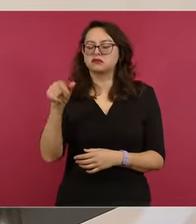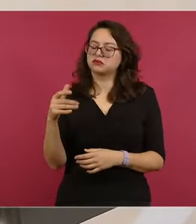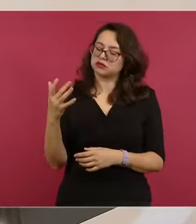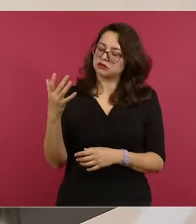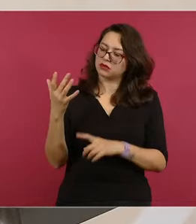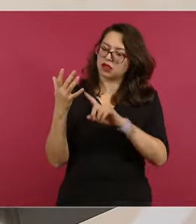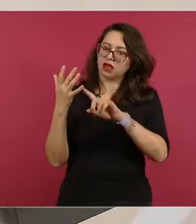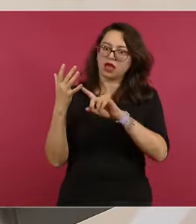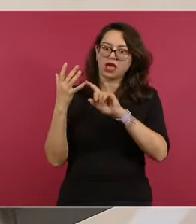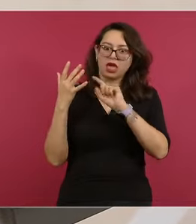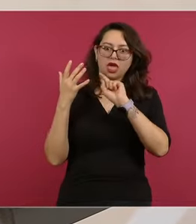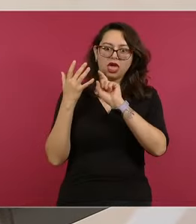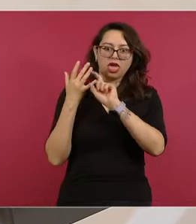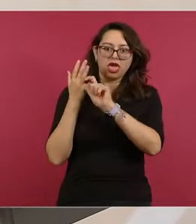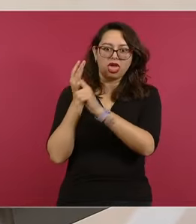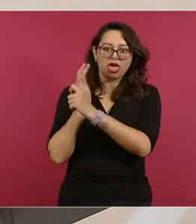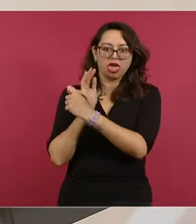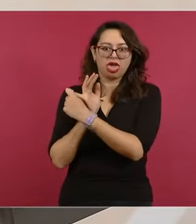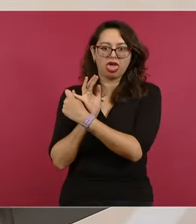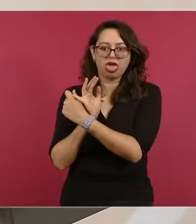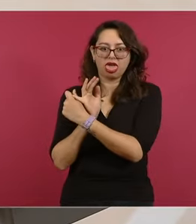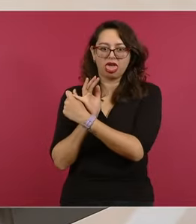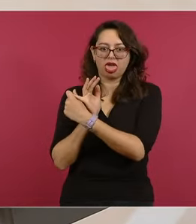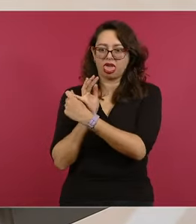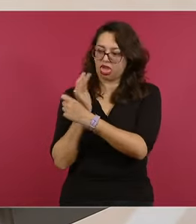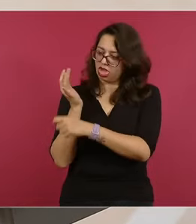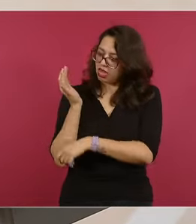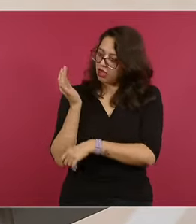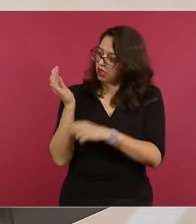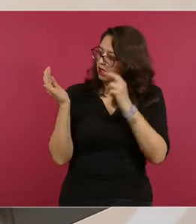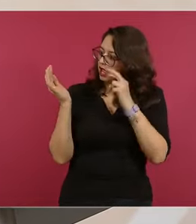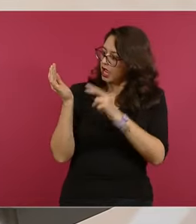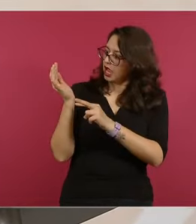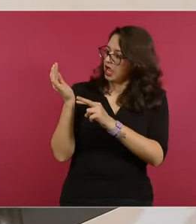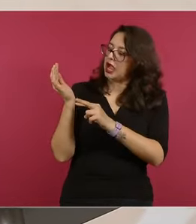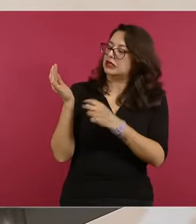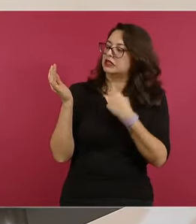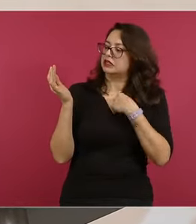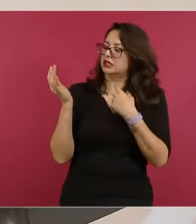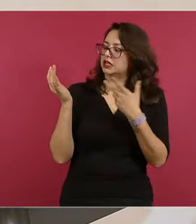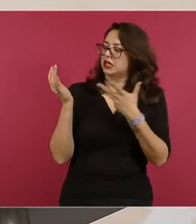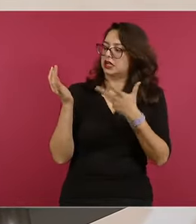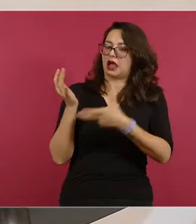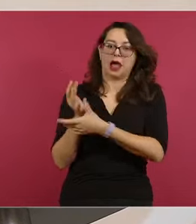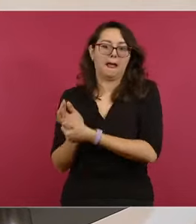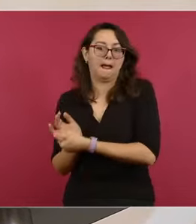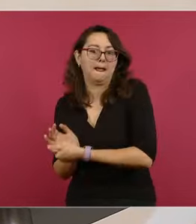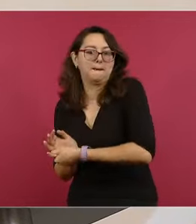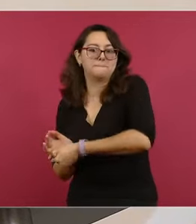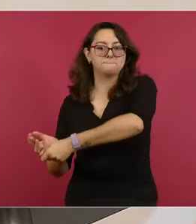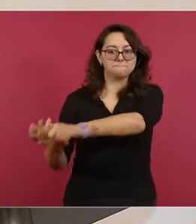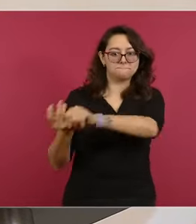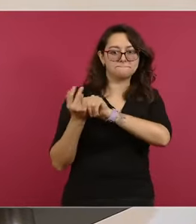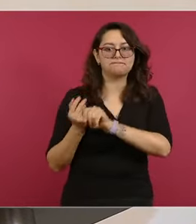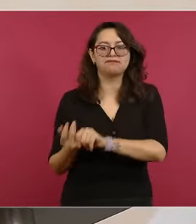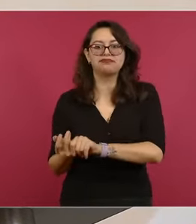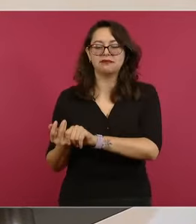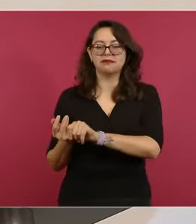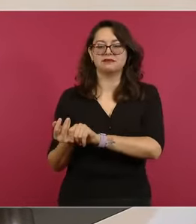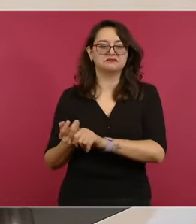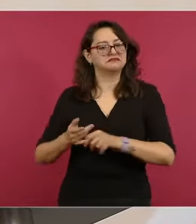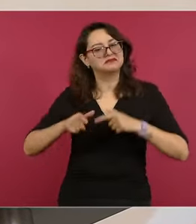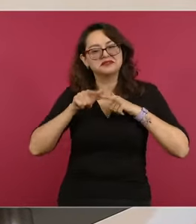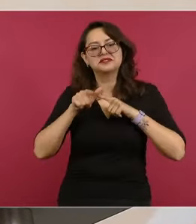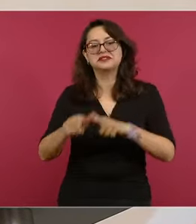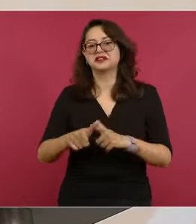Entonces, no crean que me salí del juego, nada más hice así, porque el béisbol es una pasión,